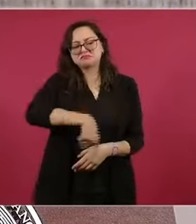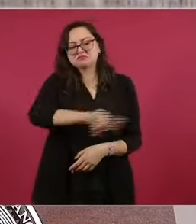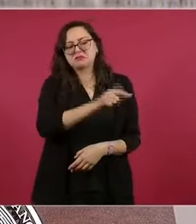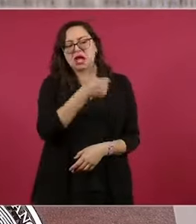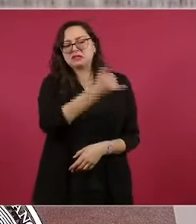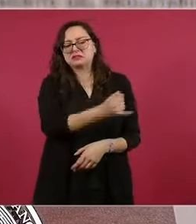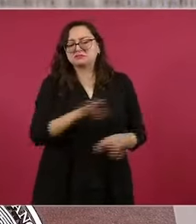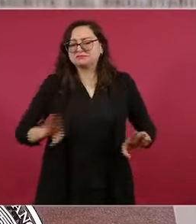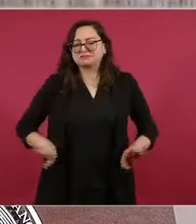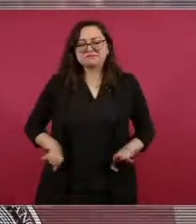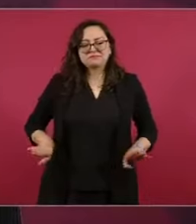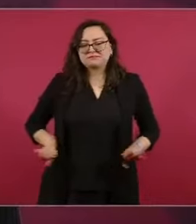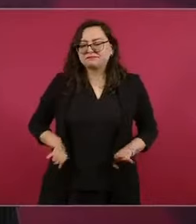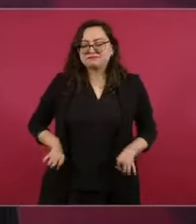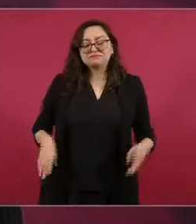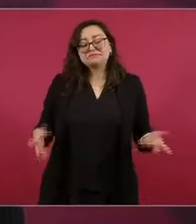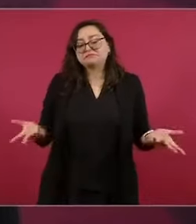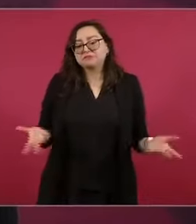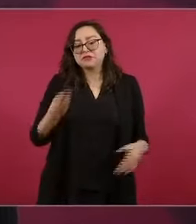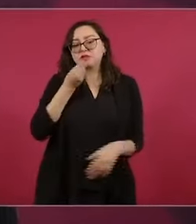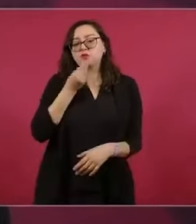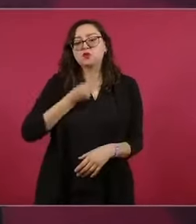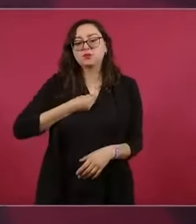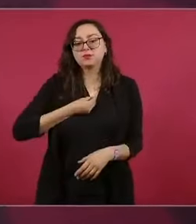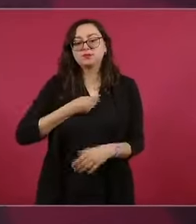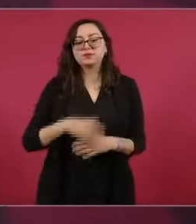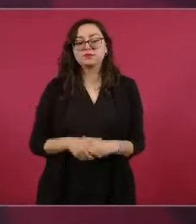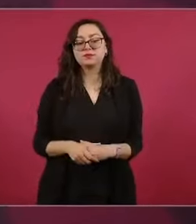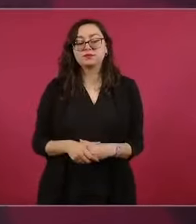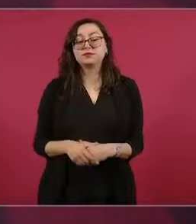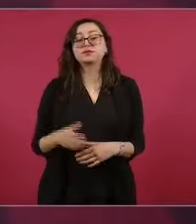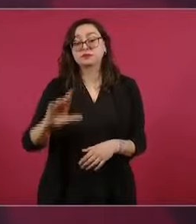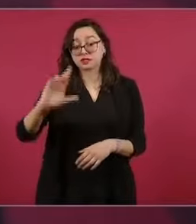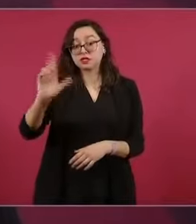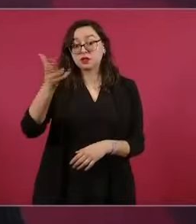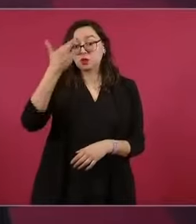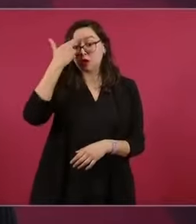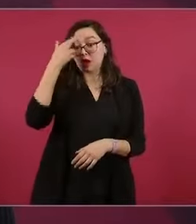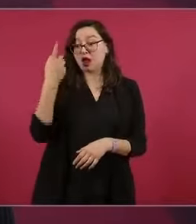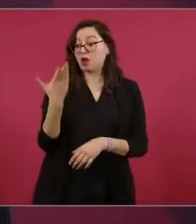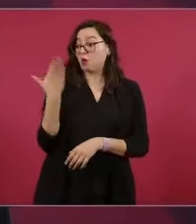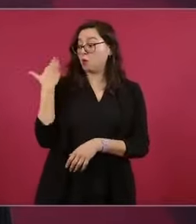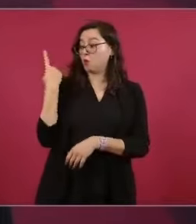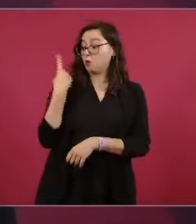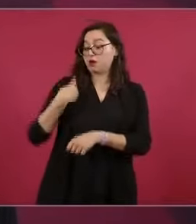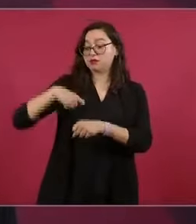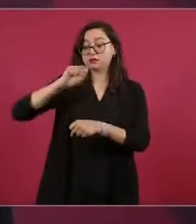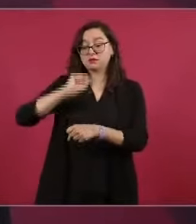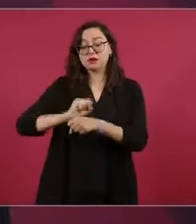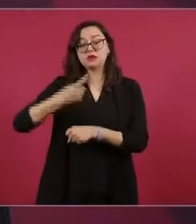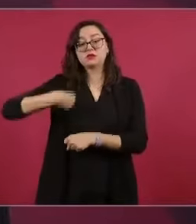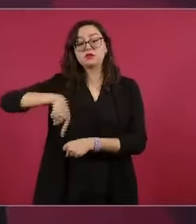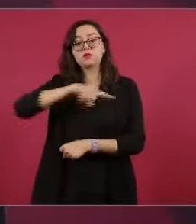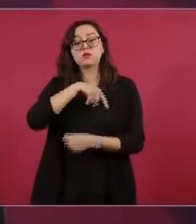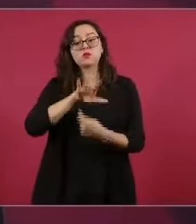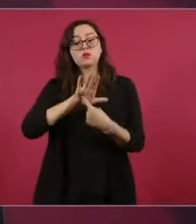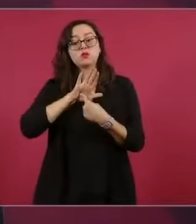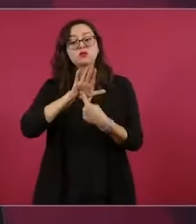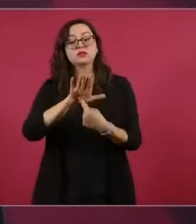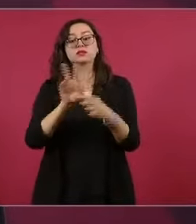quién? Las mentiras de la semana. Ustedes recordarán que la semana pasada presentamos un estudio